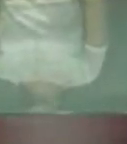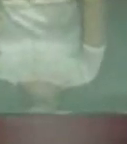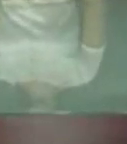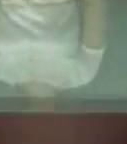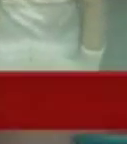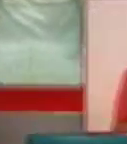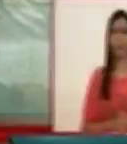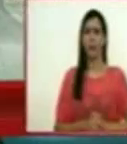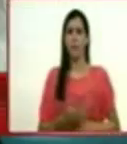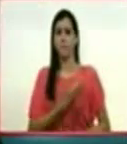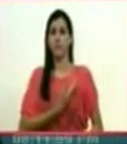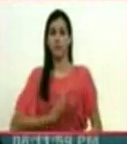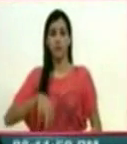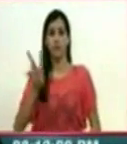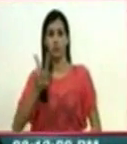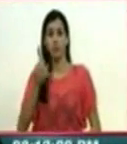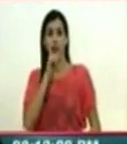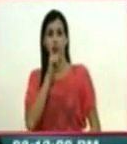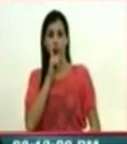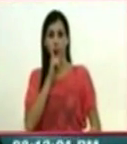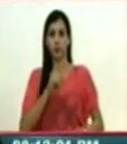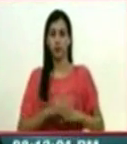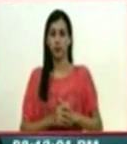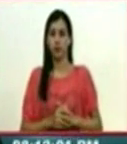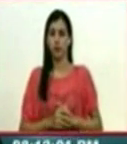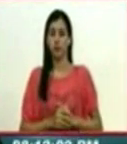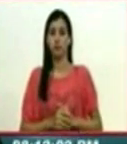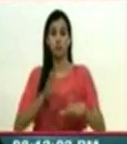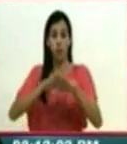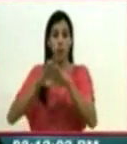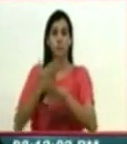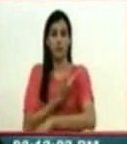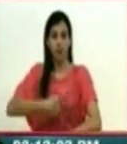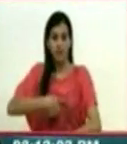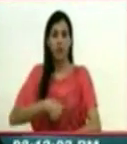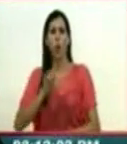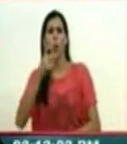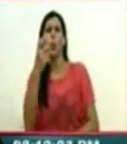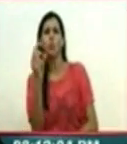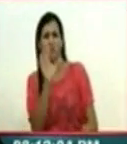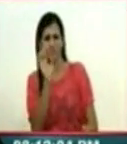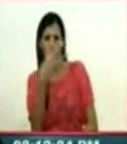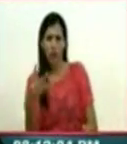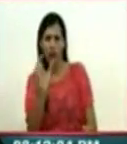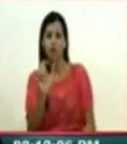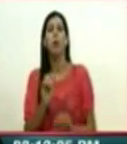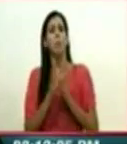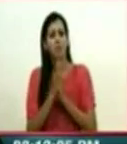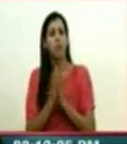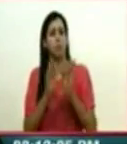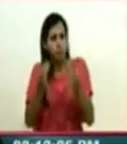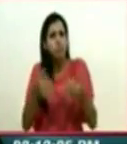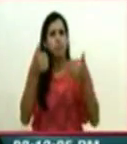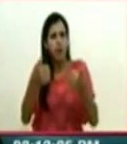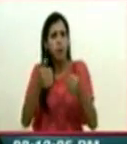El presidente de la República Bolivariana de Venezuela, Nicolás Maduro, exhortó al presidente de Guyana a dar un paso de altura y detener la